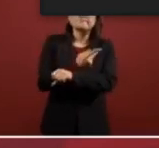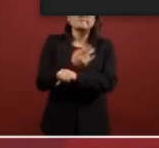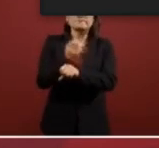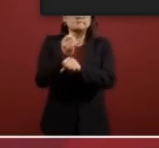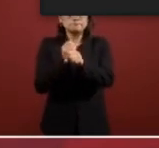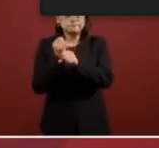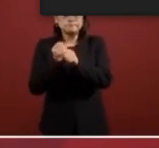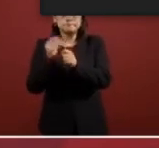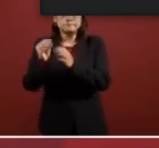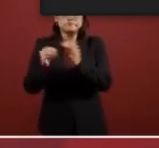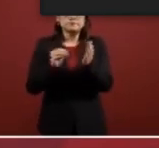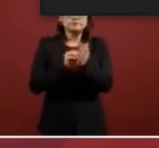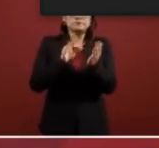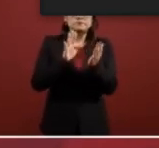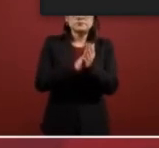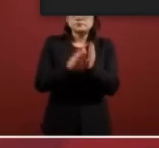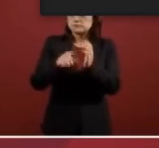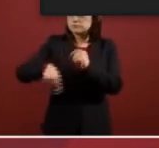que se tomaron